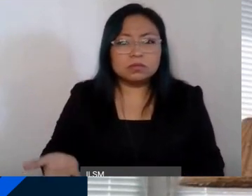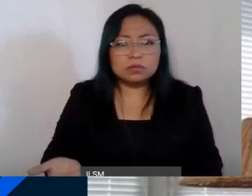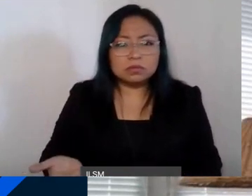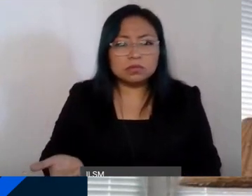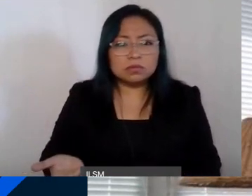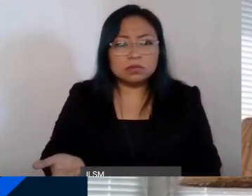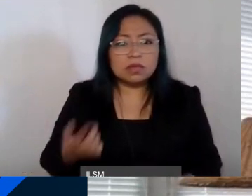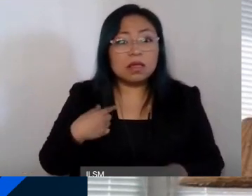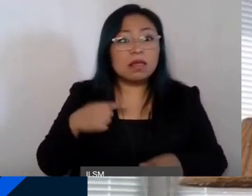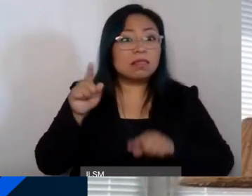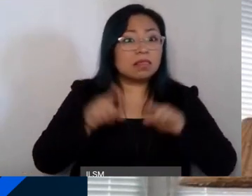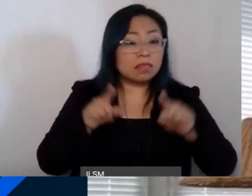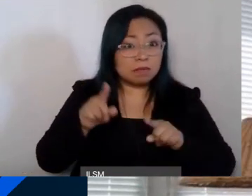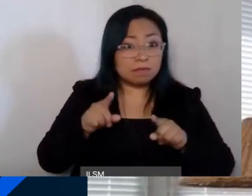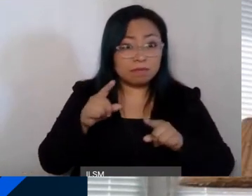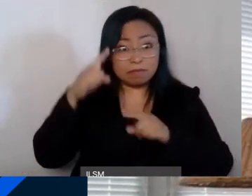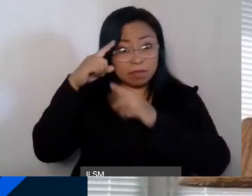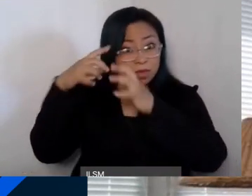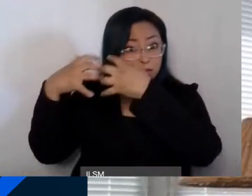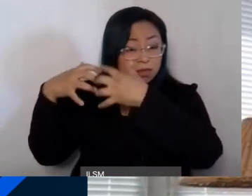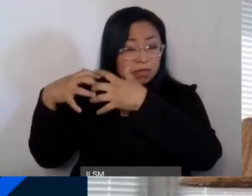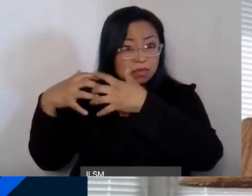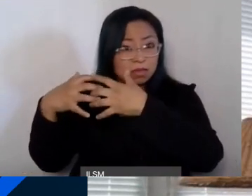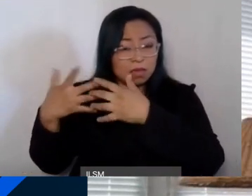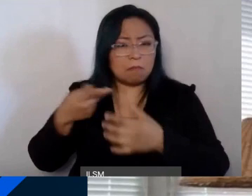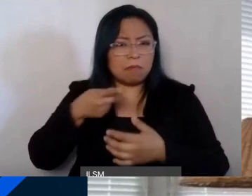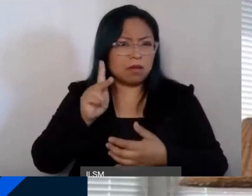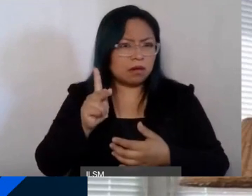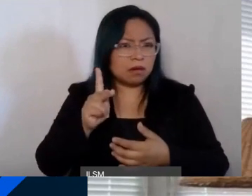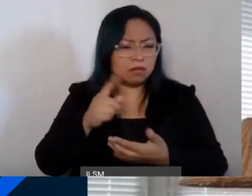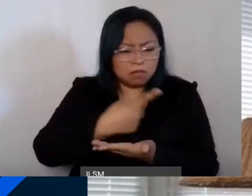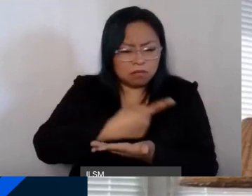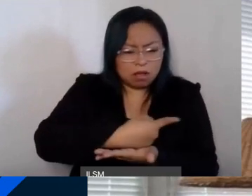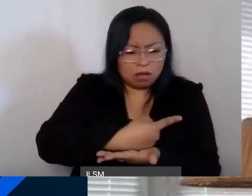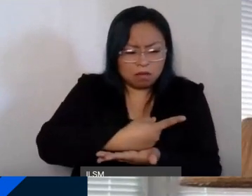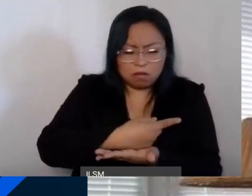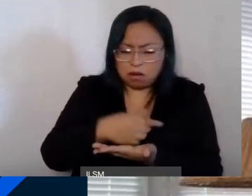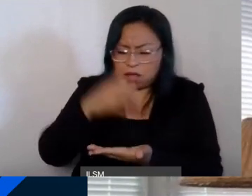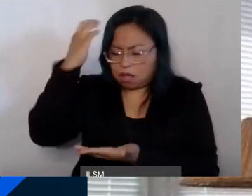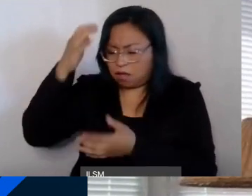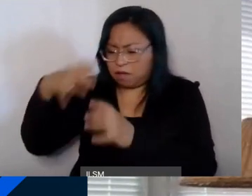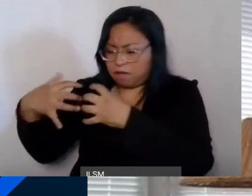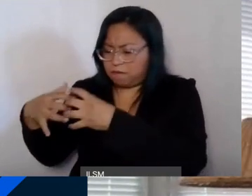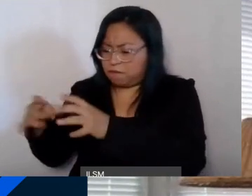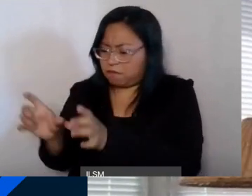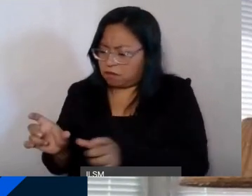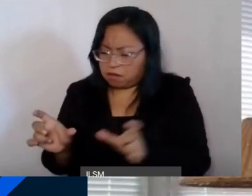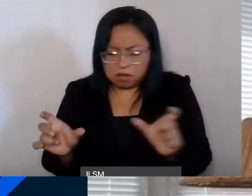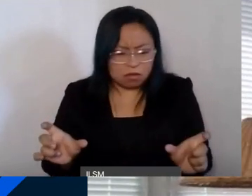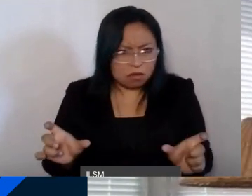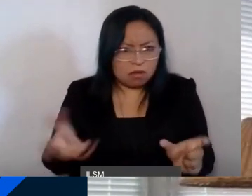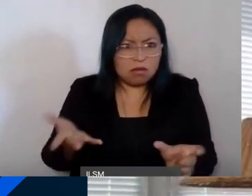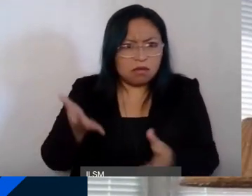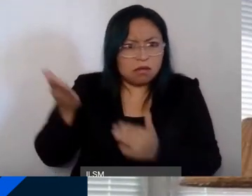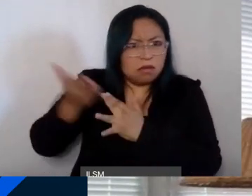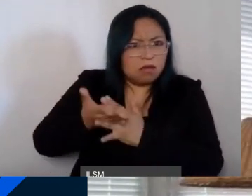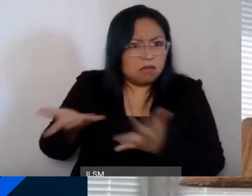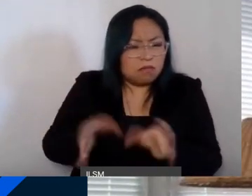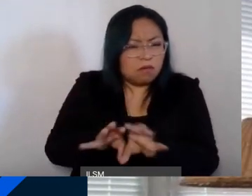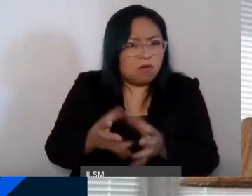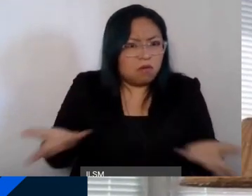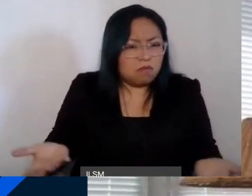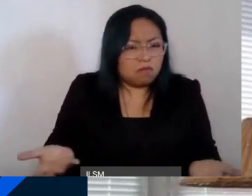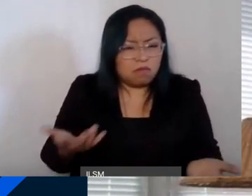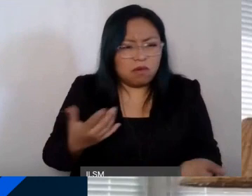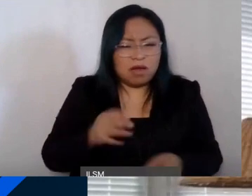depende del cerebro porque aquí no había cerebro es un cerebro nuevo seguimos que unos